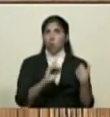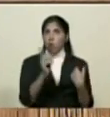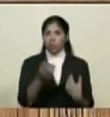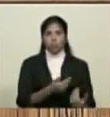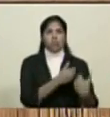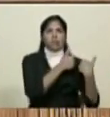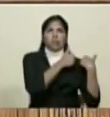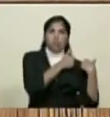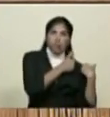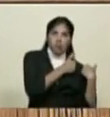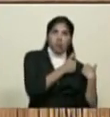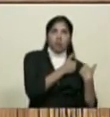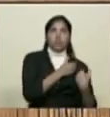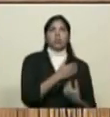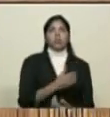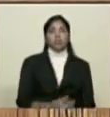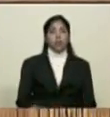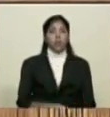en Venezuela.